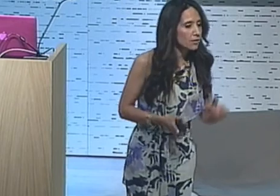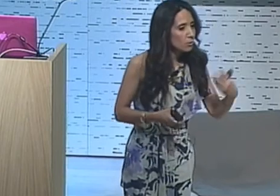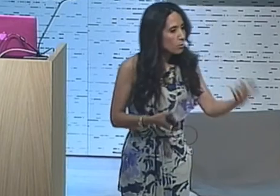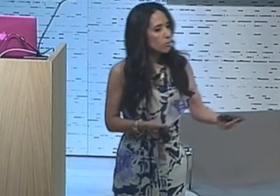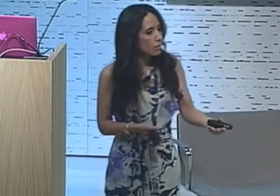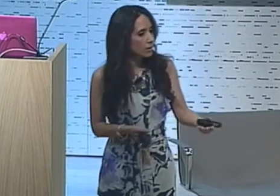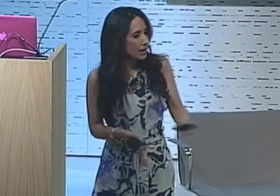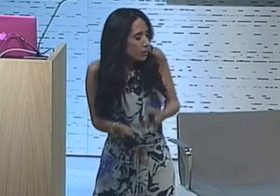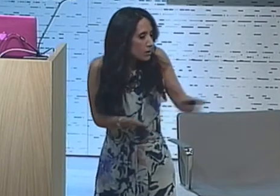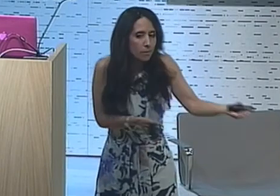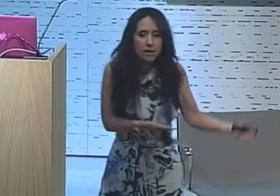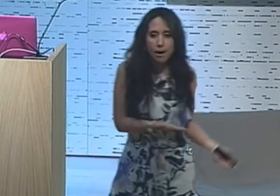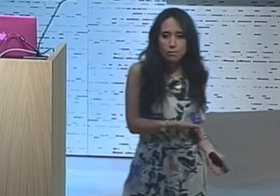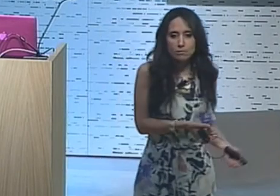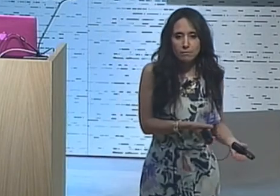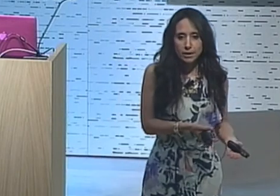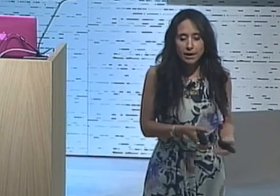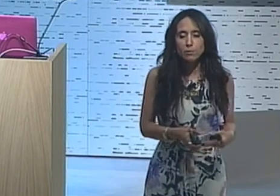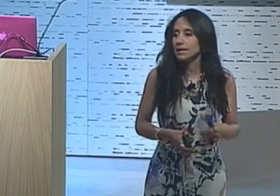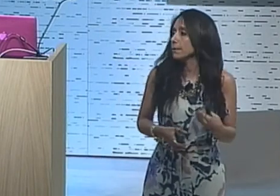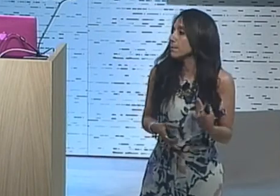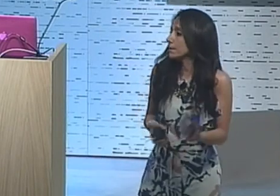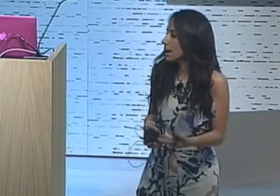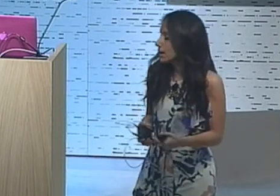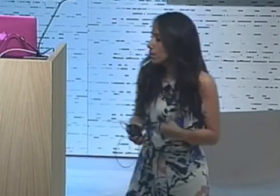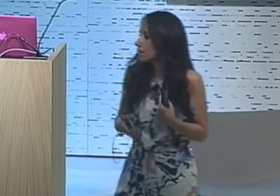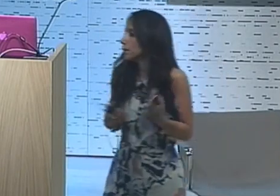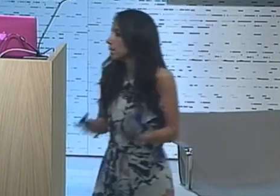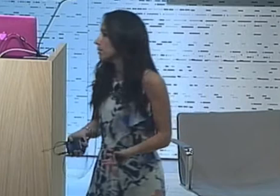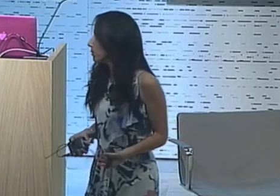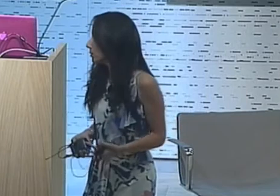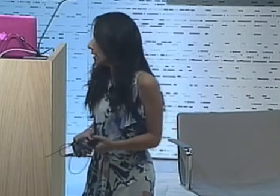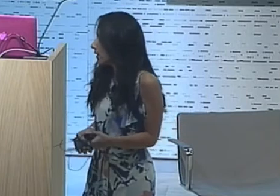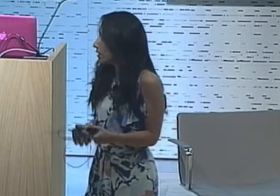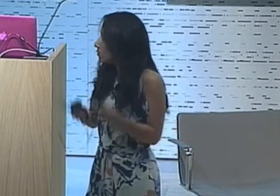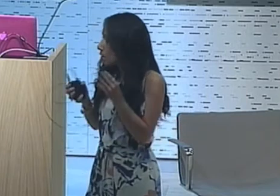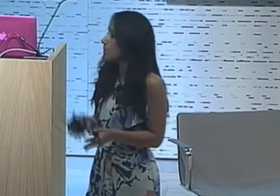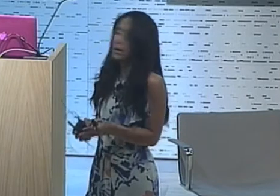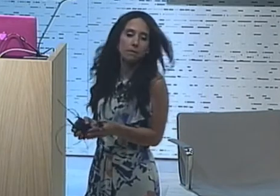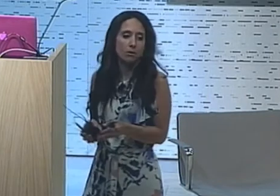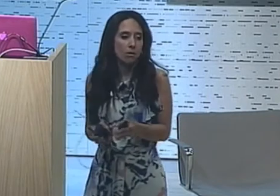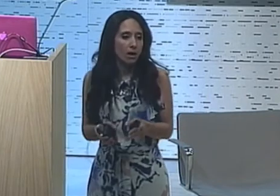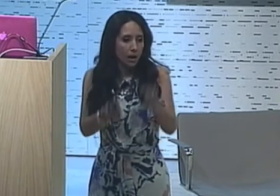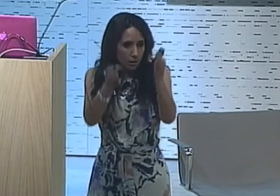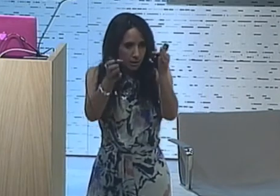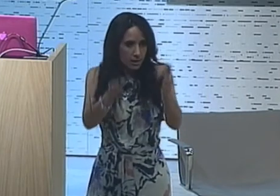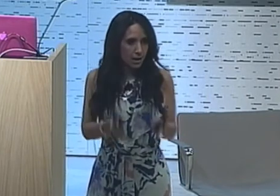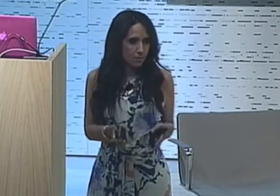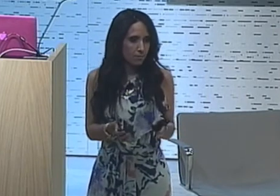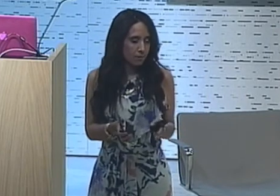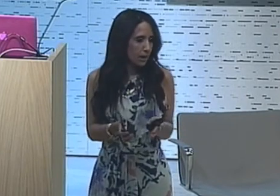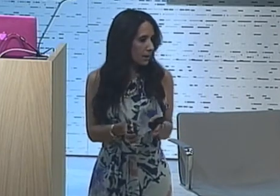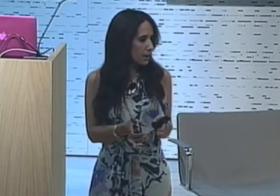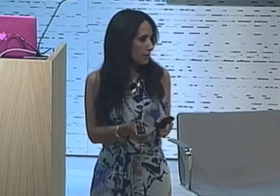porque además yo busco un contenido y eso me lleva a otro. Y eso me lleva a investigar y eso despierta mi curiosidad y no solo me limito a lo que